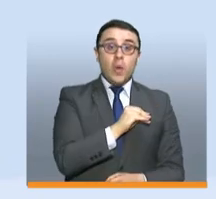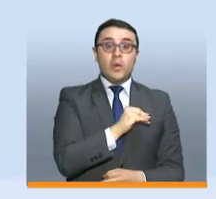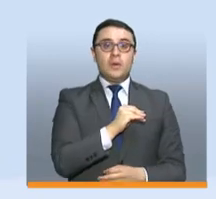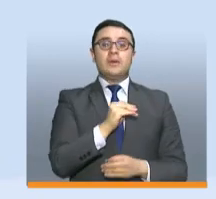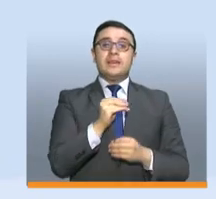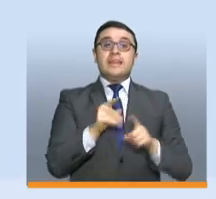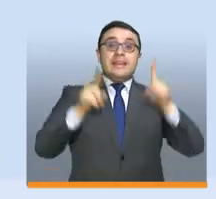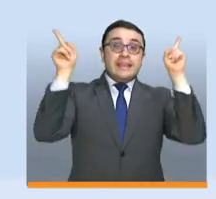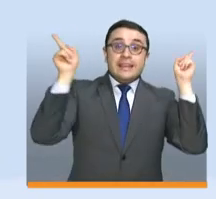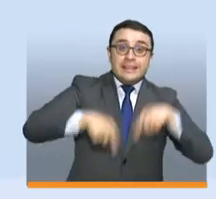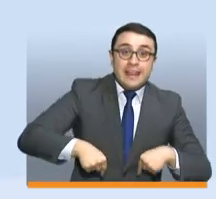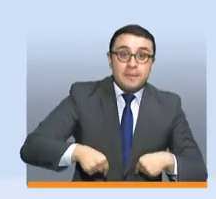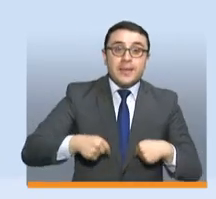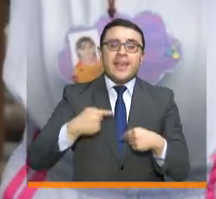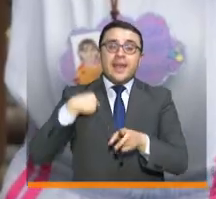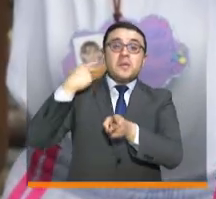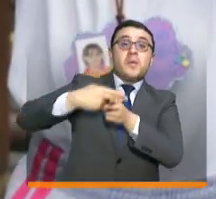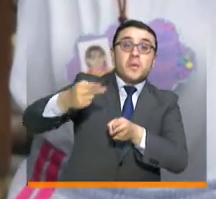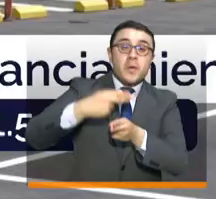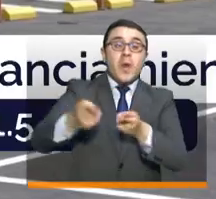también disfruto.